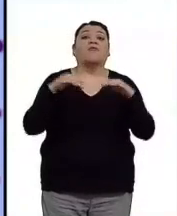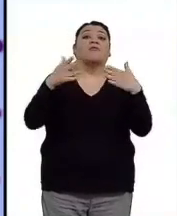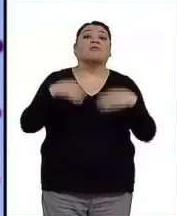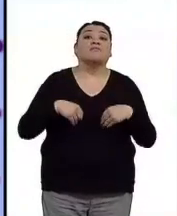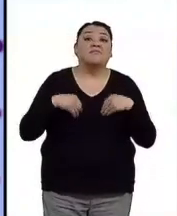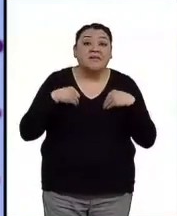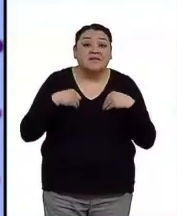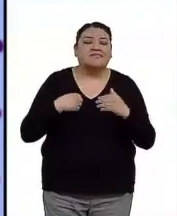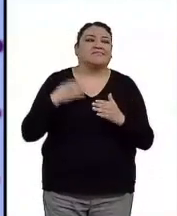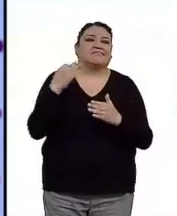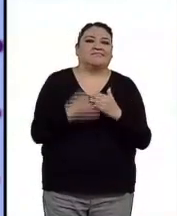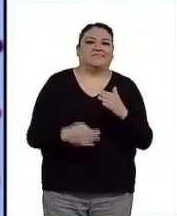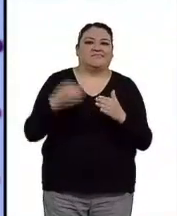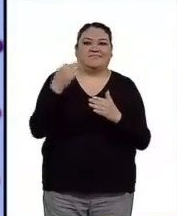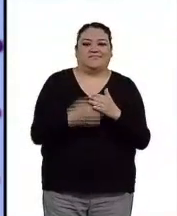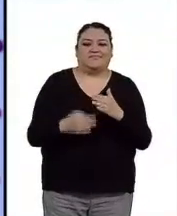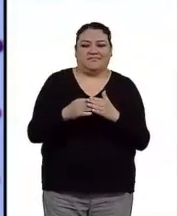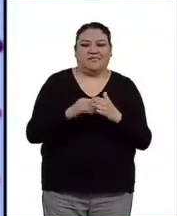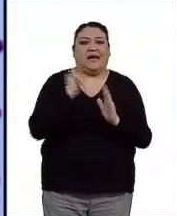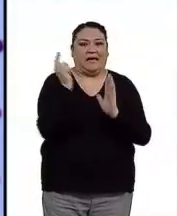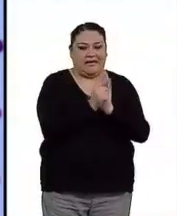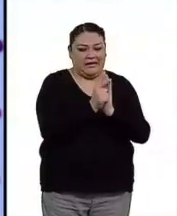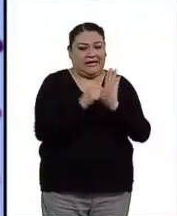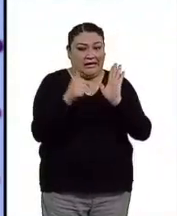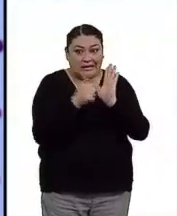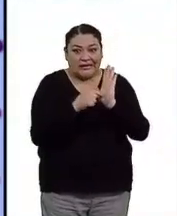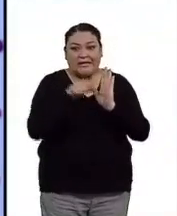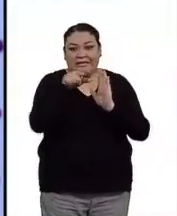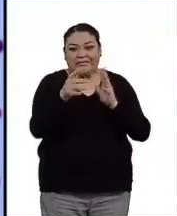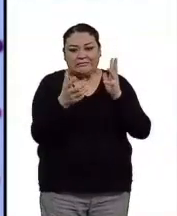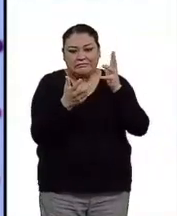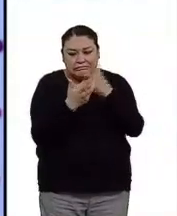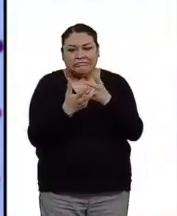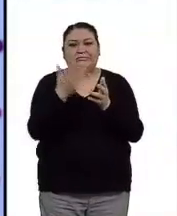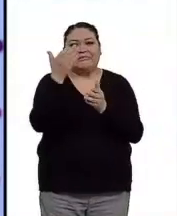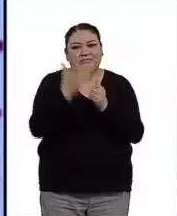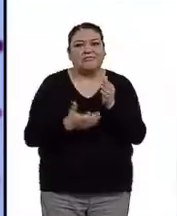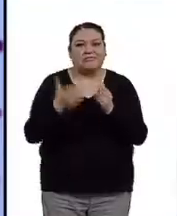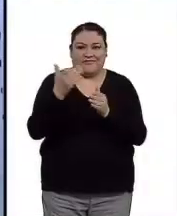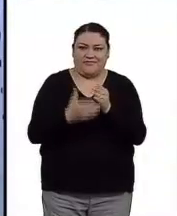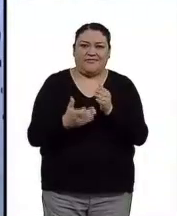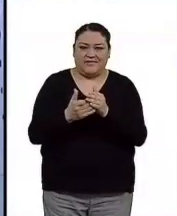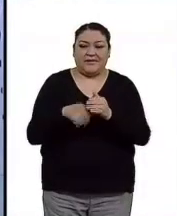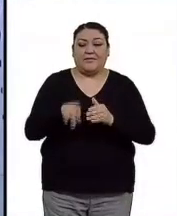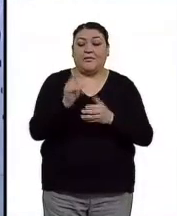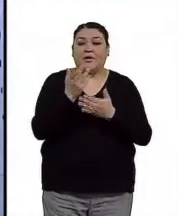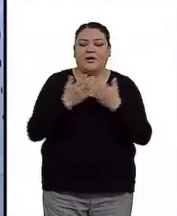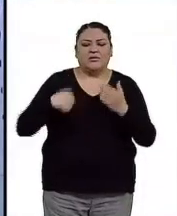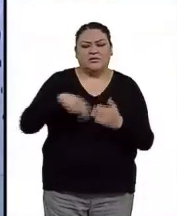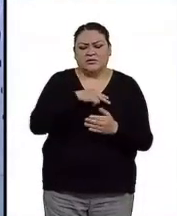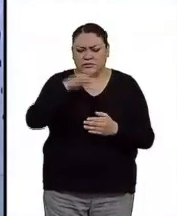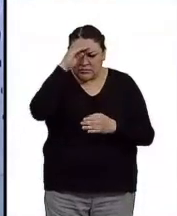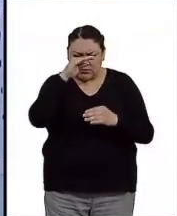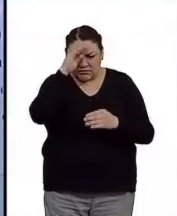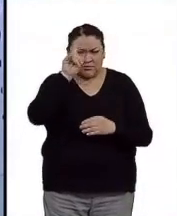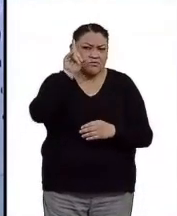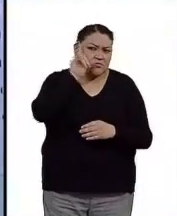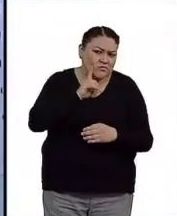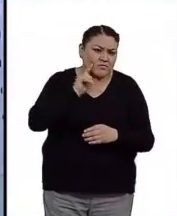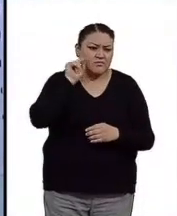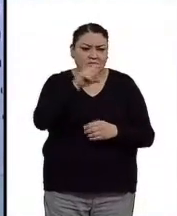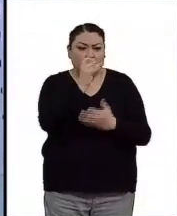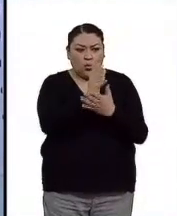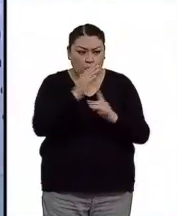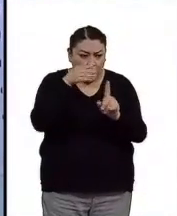todavía falta que se adecue a lo que está establecido en las normas. Y también este tema, que no nada más estamos contemplando a las mujeres, sino también cómo puede tener